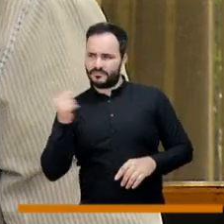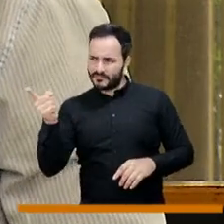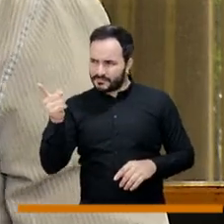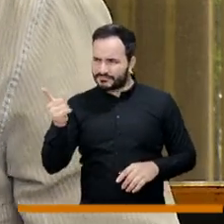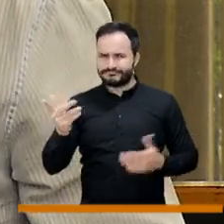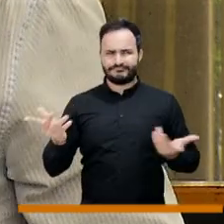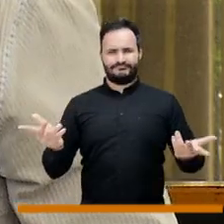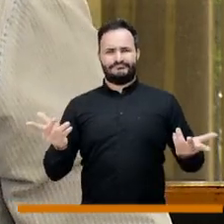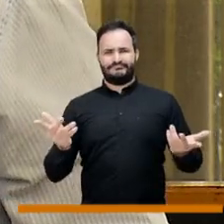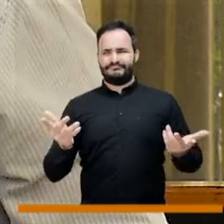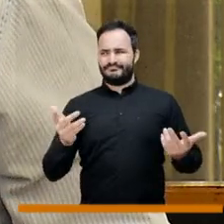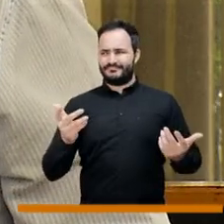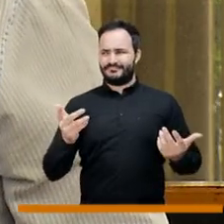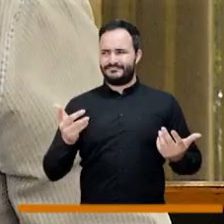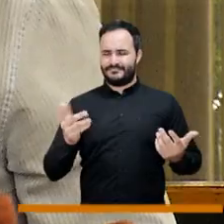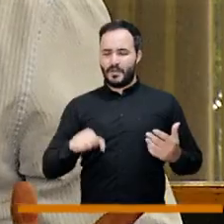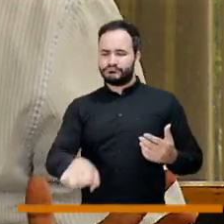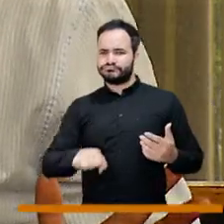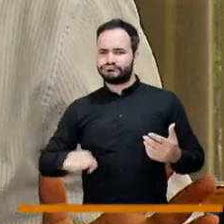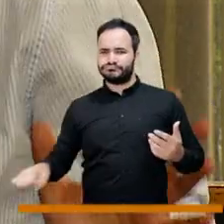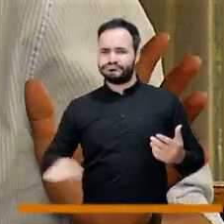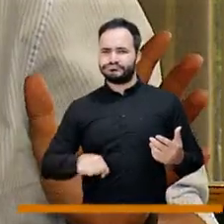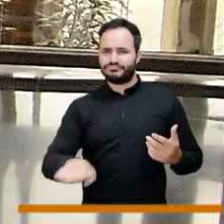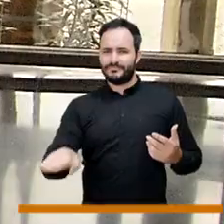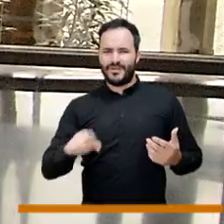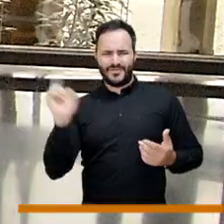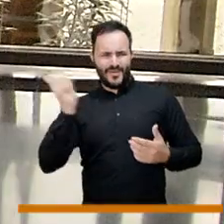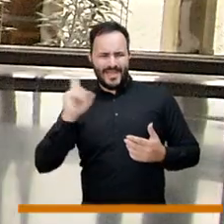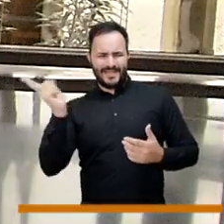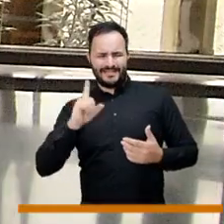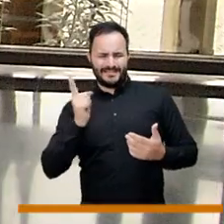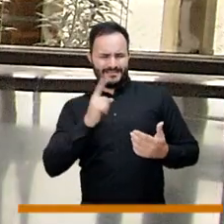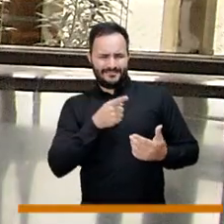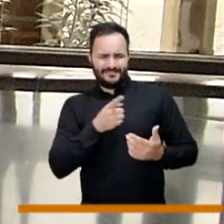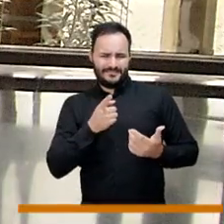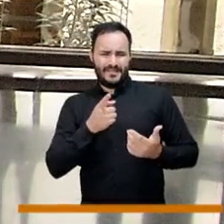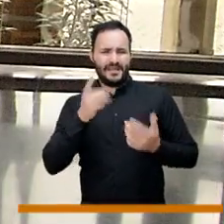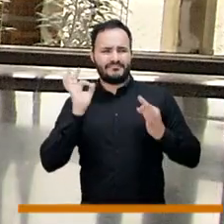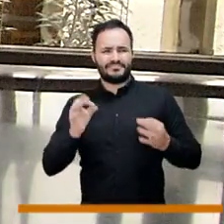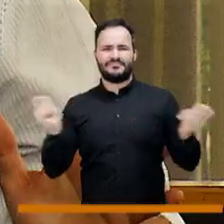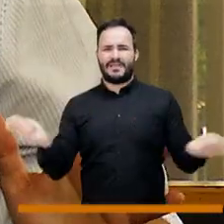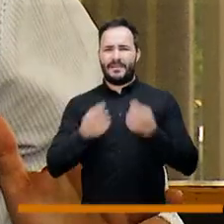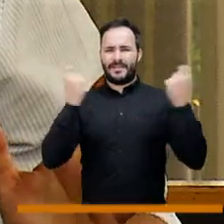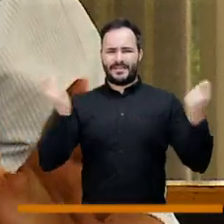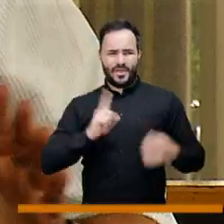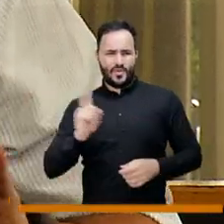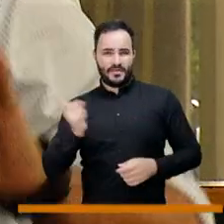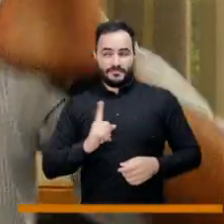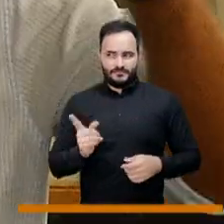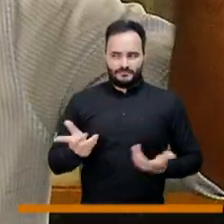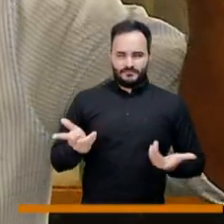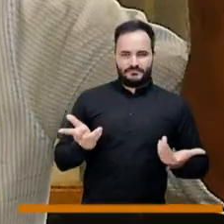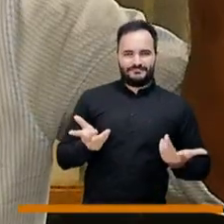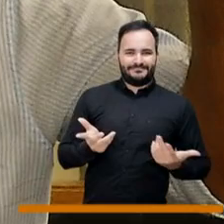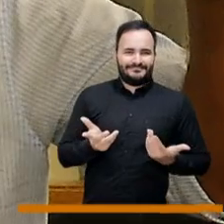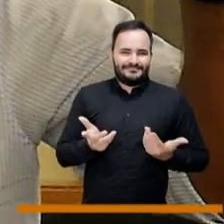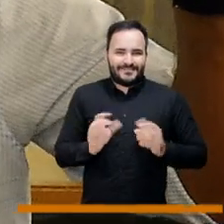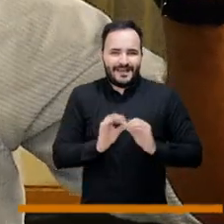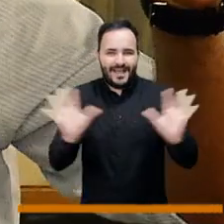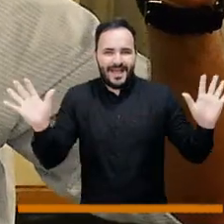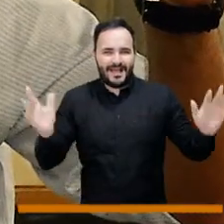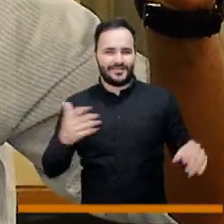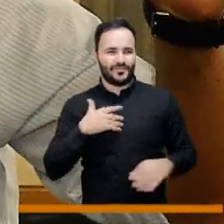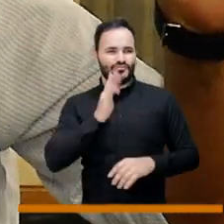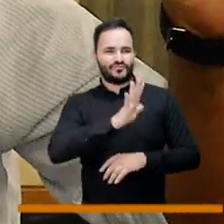copa, estaba enseñando a manejar, pues déjeme decirle que yo no entiendo qué es lo que el presidente del Consejo está entendiendo, si no le parece que el alcalde de Medellín